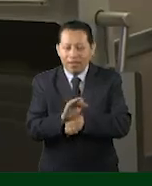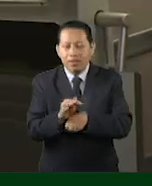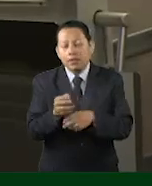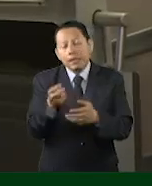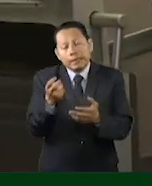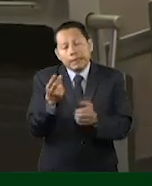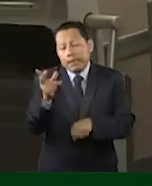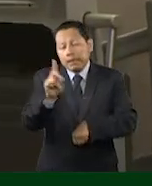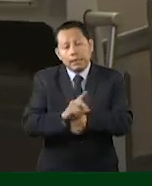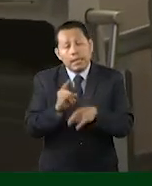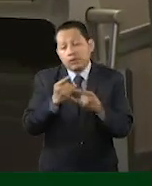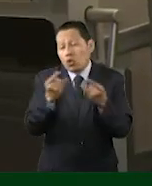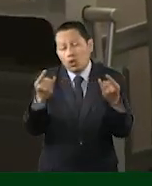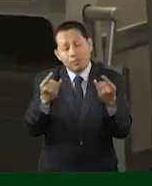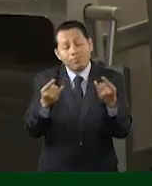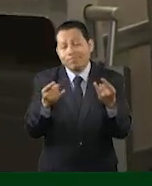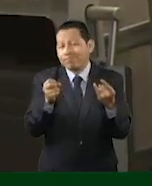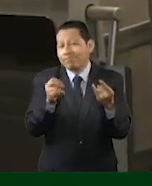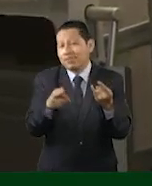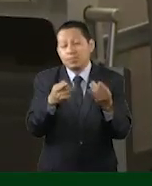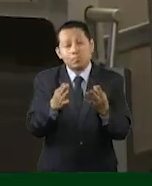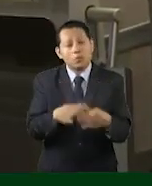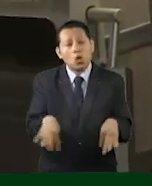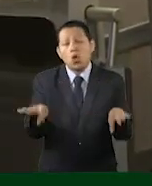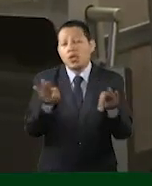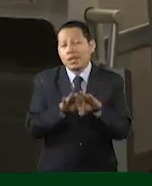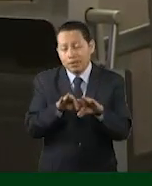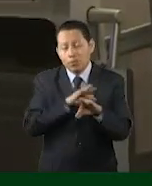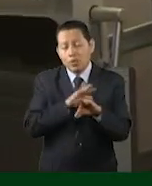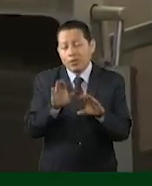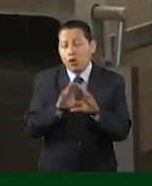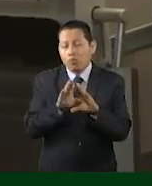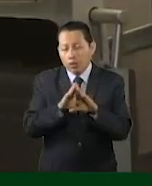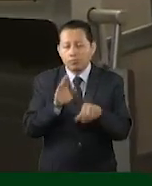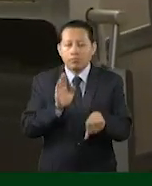día histórico para el canal del Congreso esta oportunidad de tener una cercanía con toda la gente.